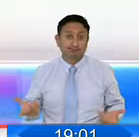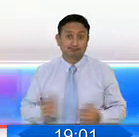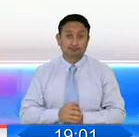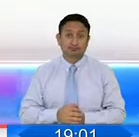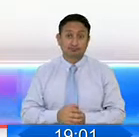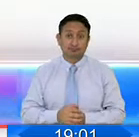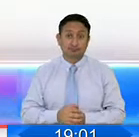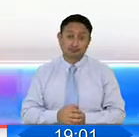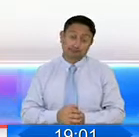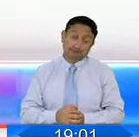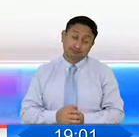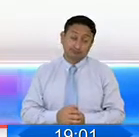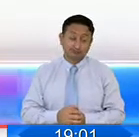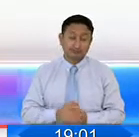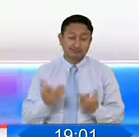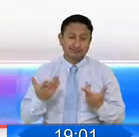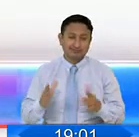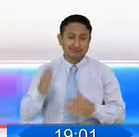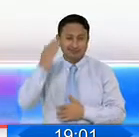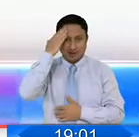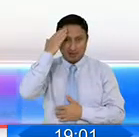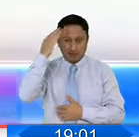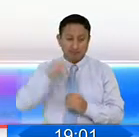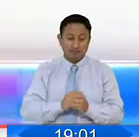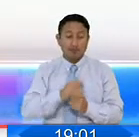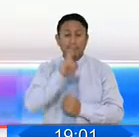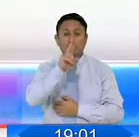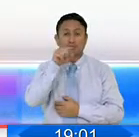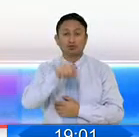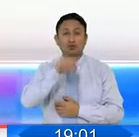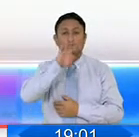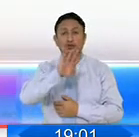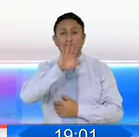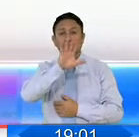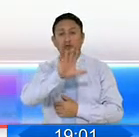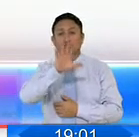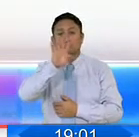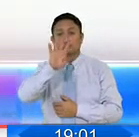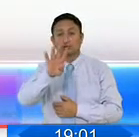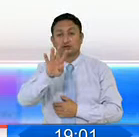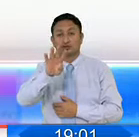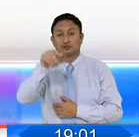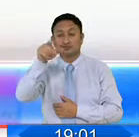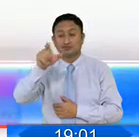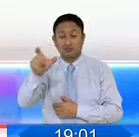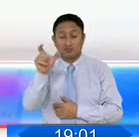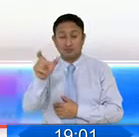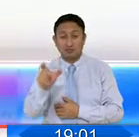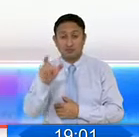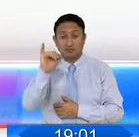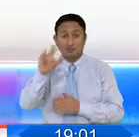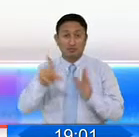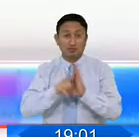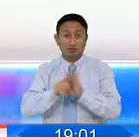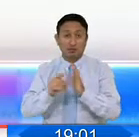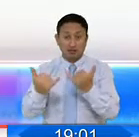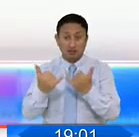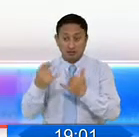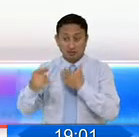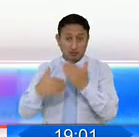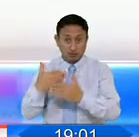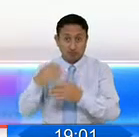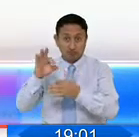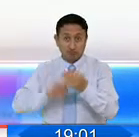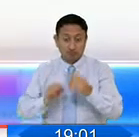sin embargo, ya tenemos identificado 2.454 carnets fraudulentos en proceso de anulación.